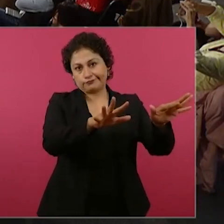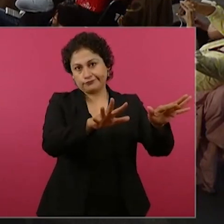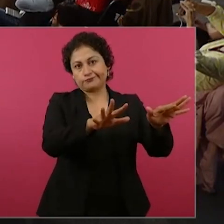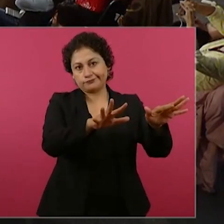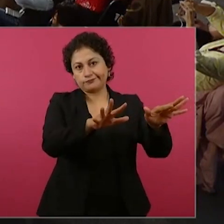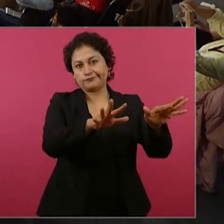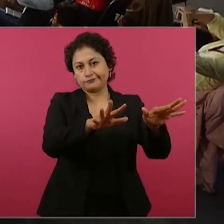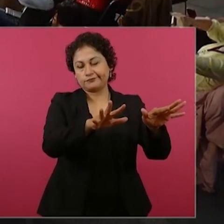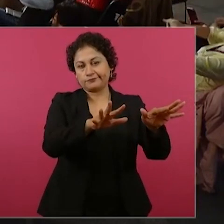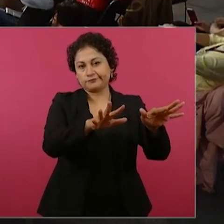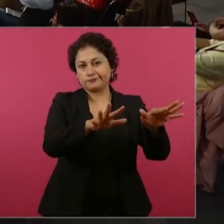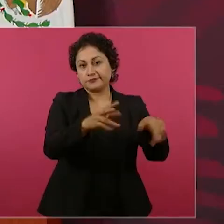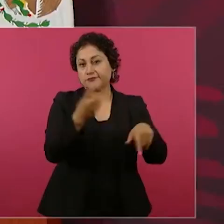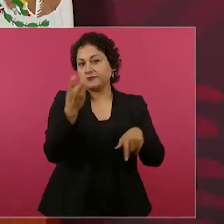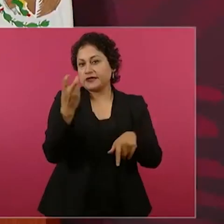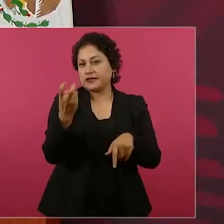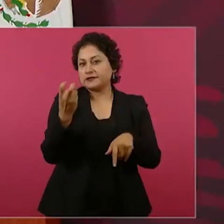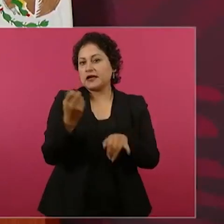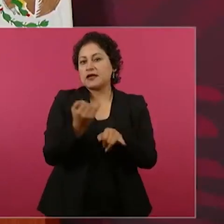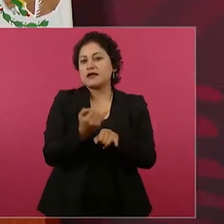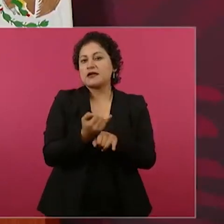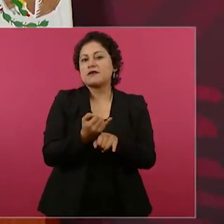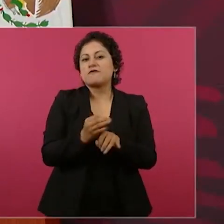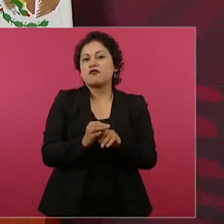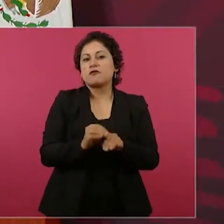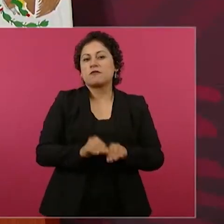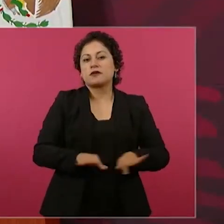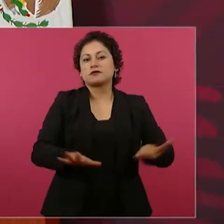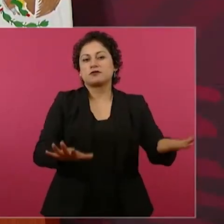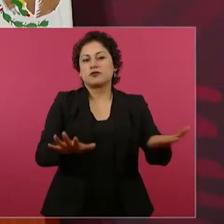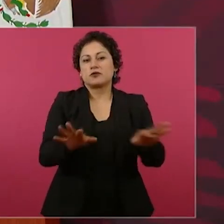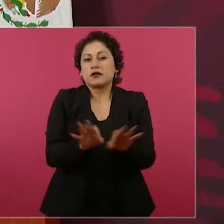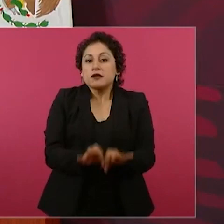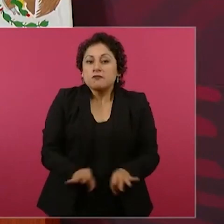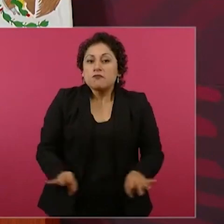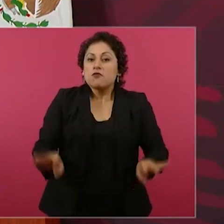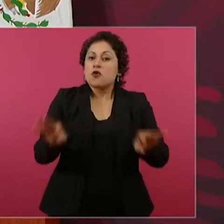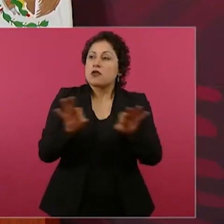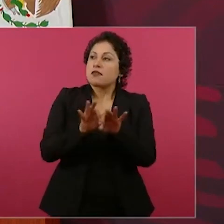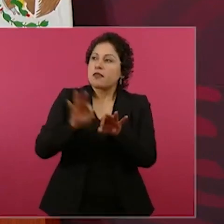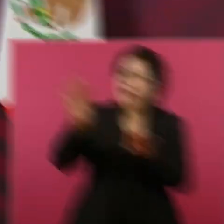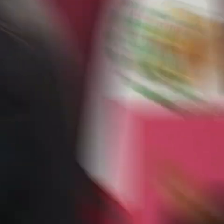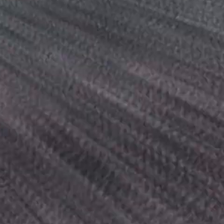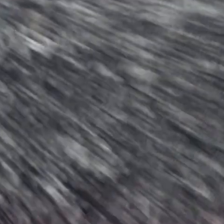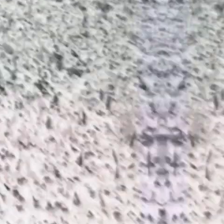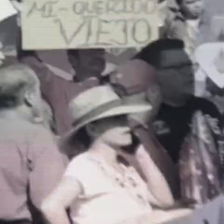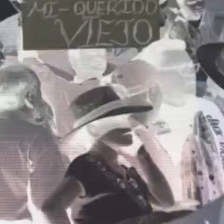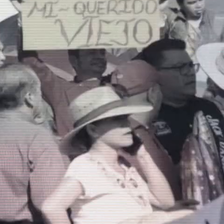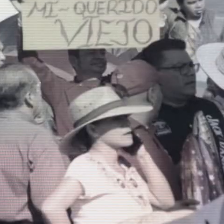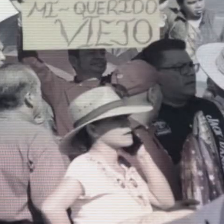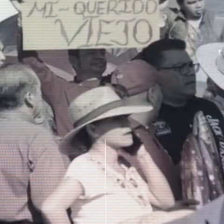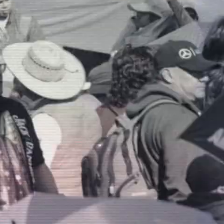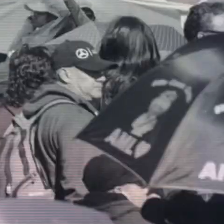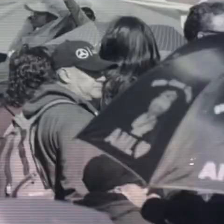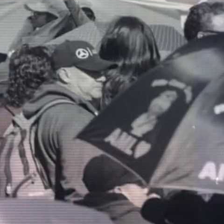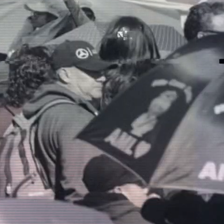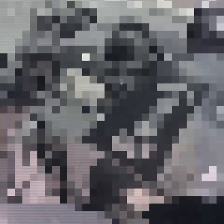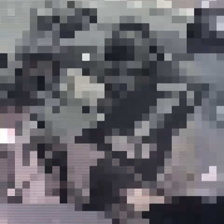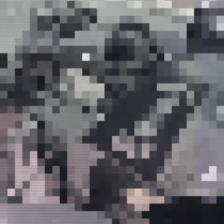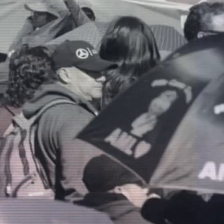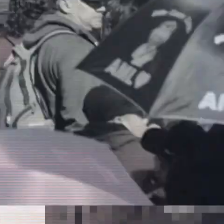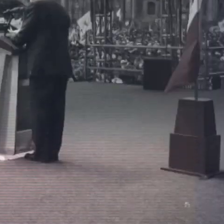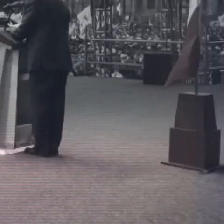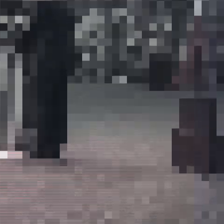importantes para que la gente se informe más no lo dije yo